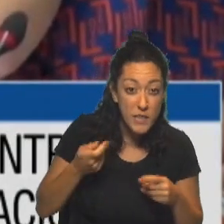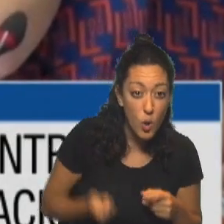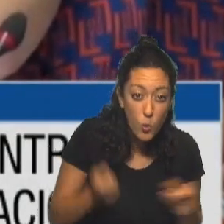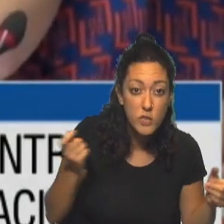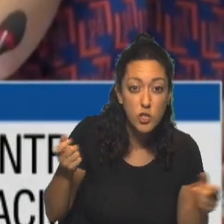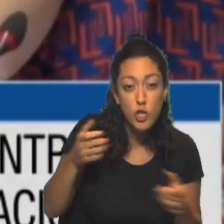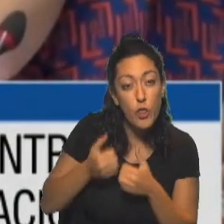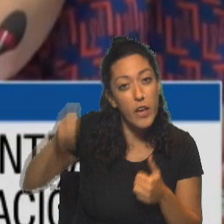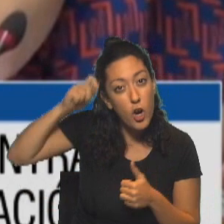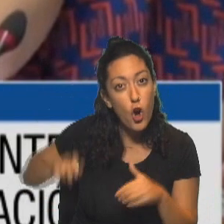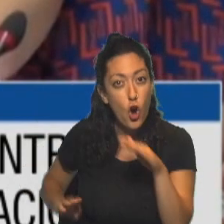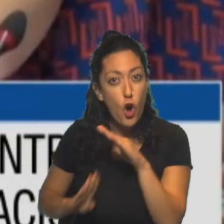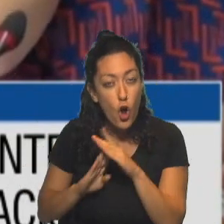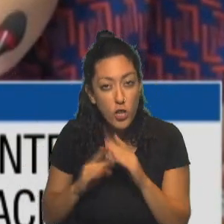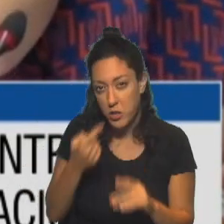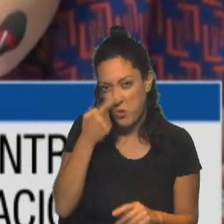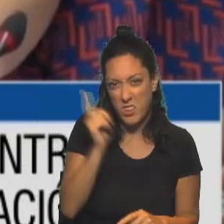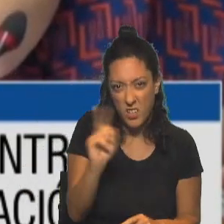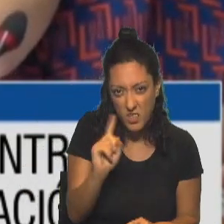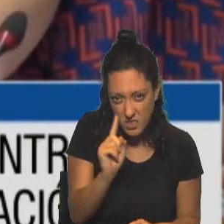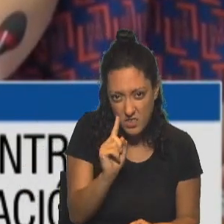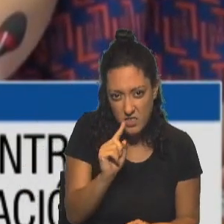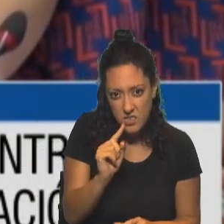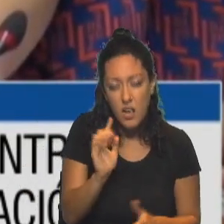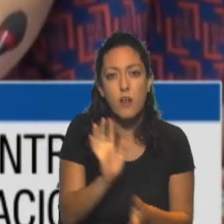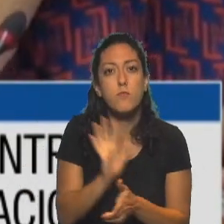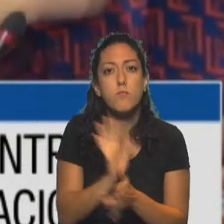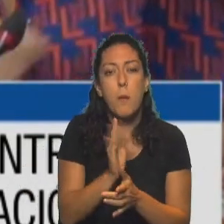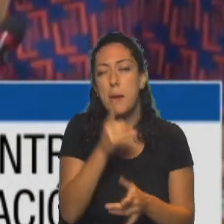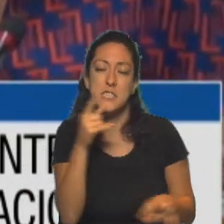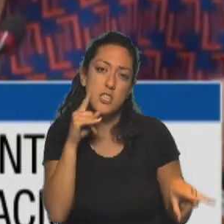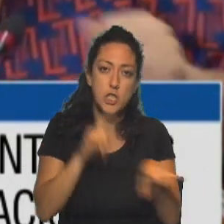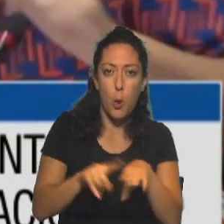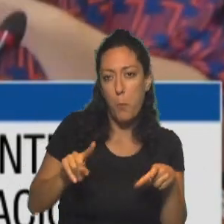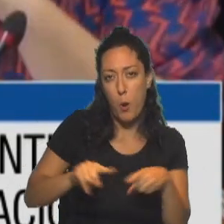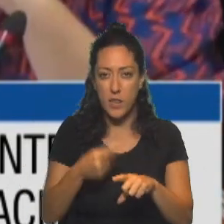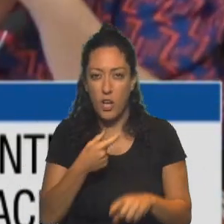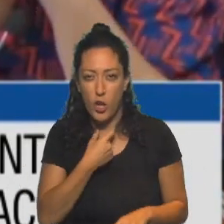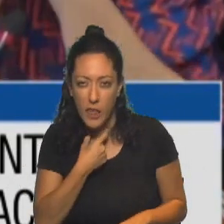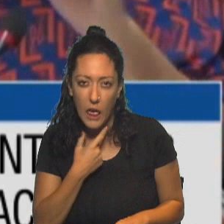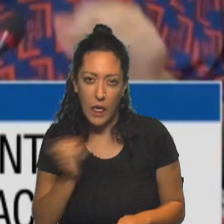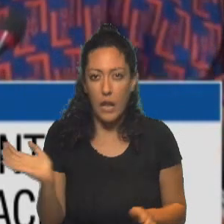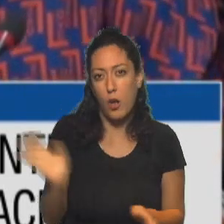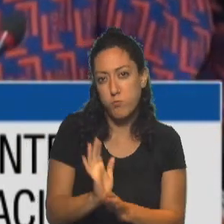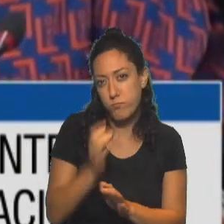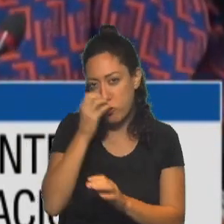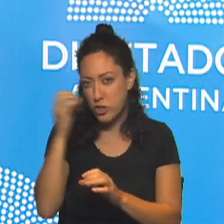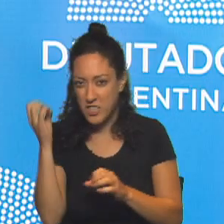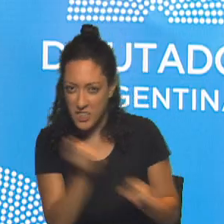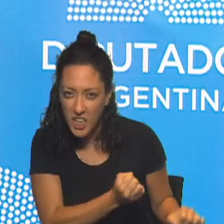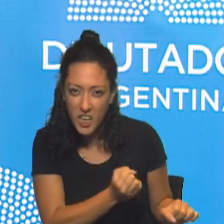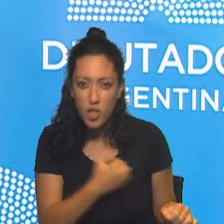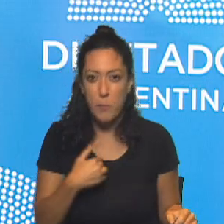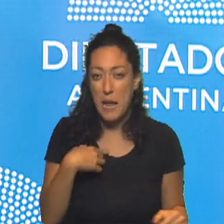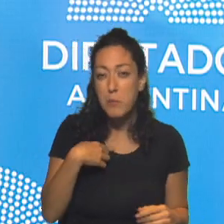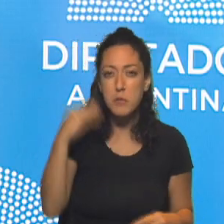Corte, sino realmente hacer una especie de circo político, y eso es una pena, eso es lo que a mí me genera mucha